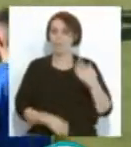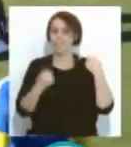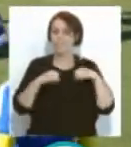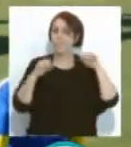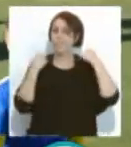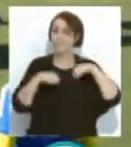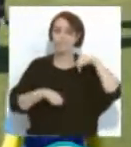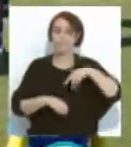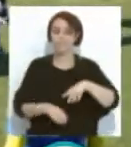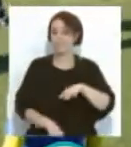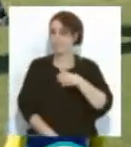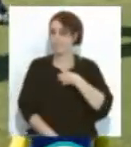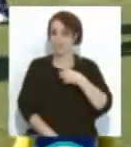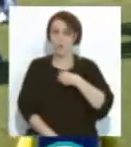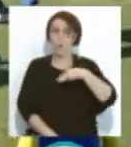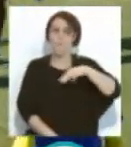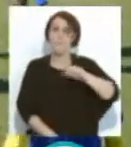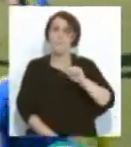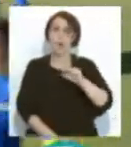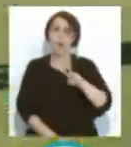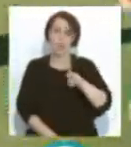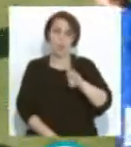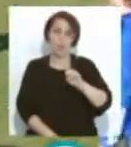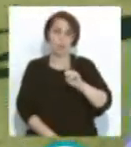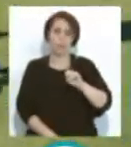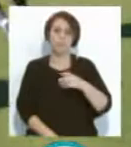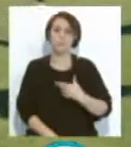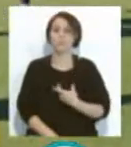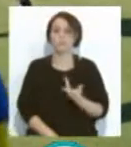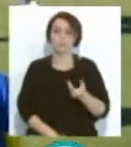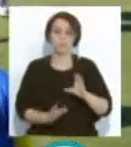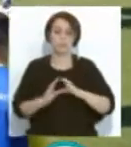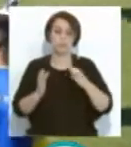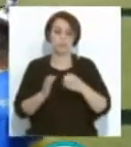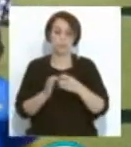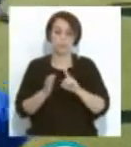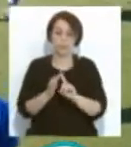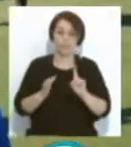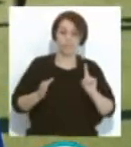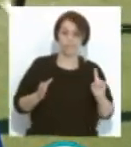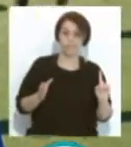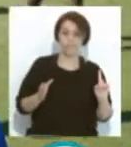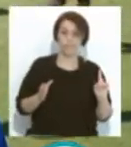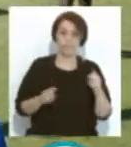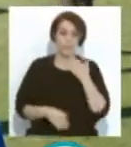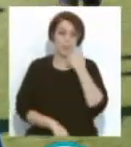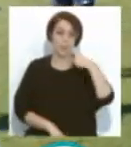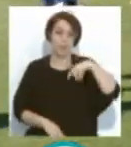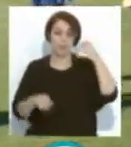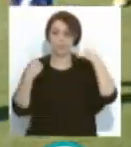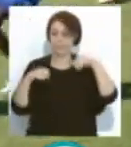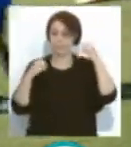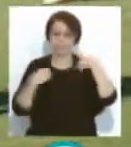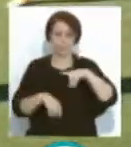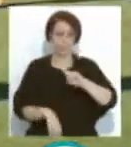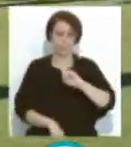entrenar en el día de hoy. Marcos Mauro sigue fuera de lo que es el grupo, con lo cual, si hoy no ha entrenado, quiere decir